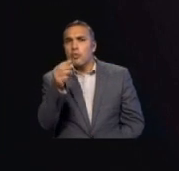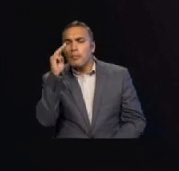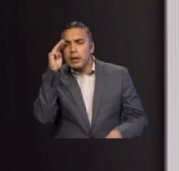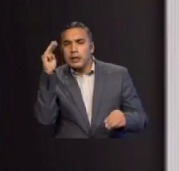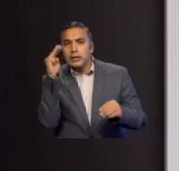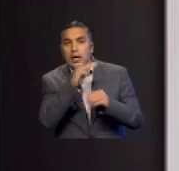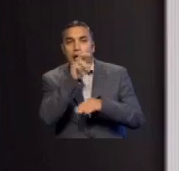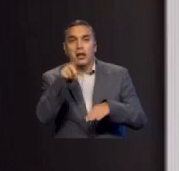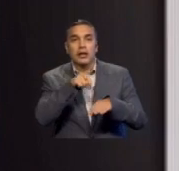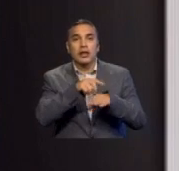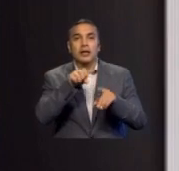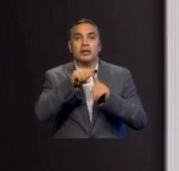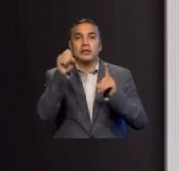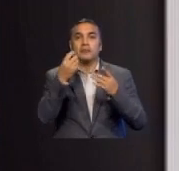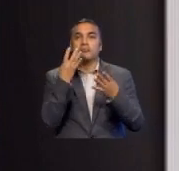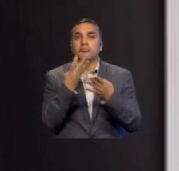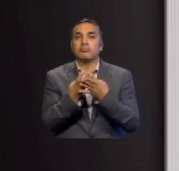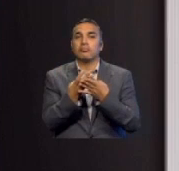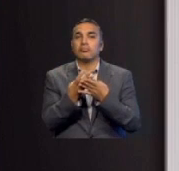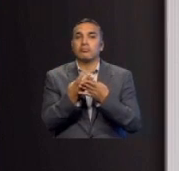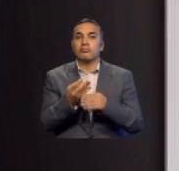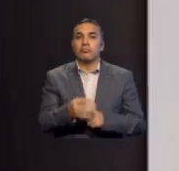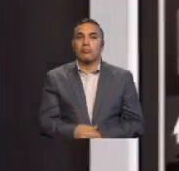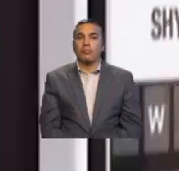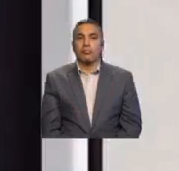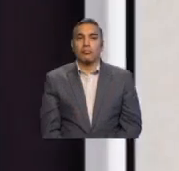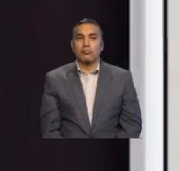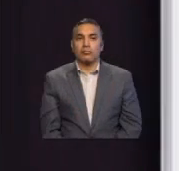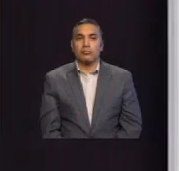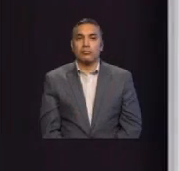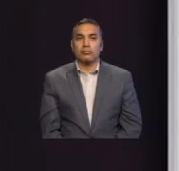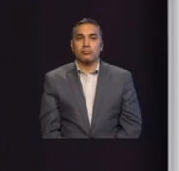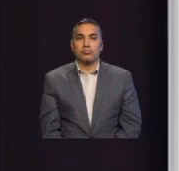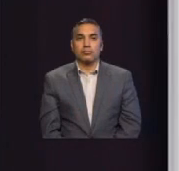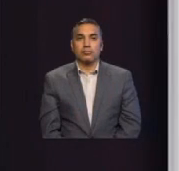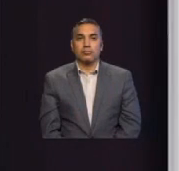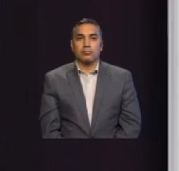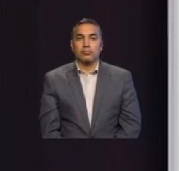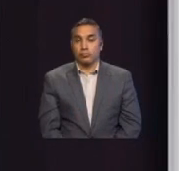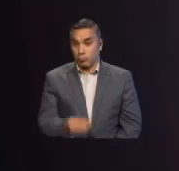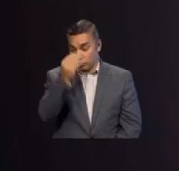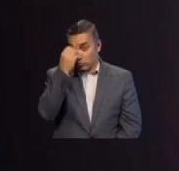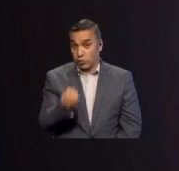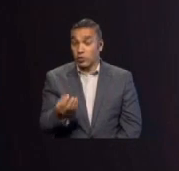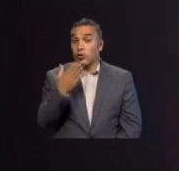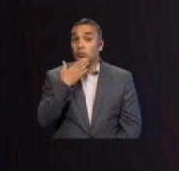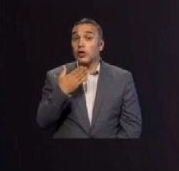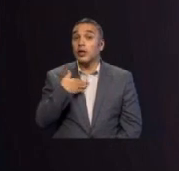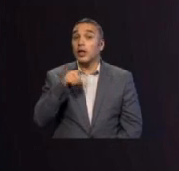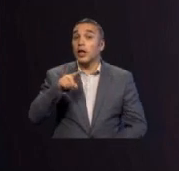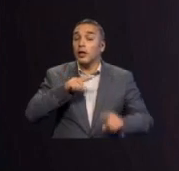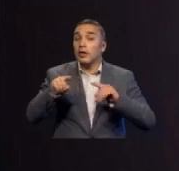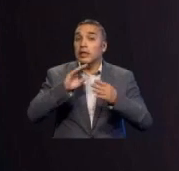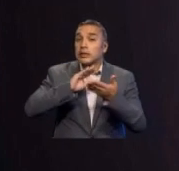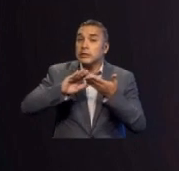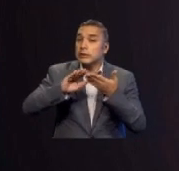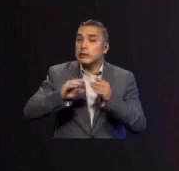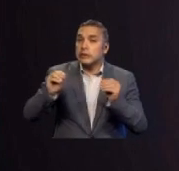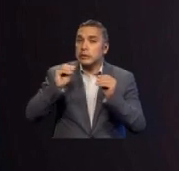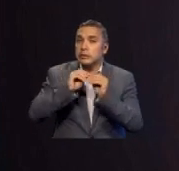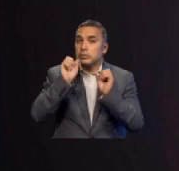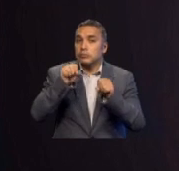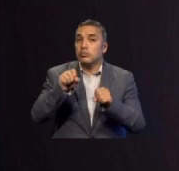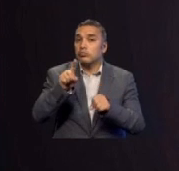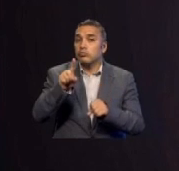enviados al director del sistema penitenciario. Buen día, mi estimado general. Perdóneme otra vez del